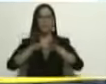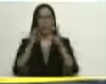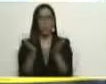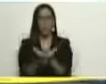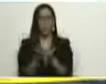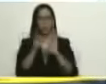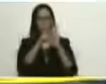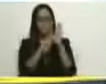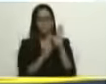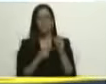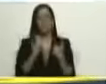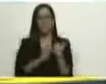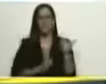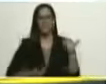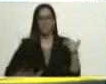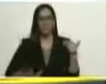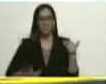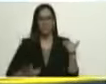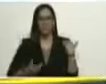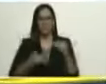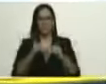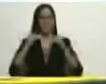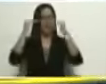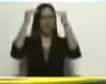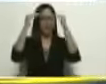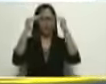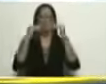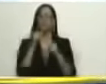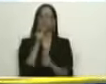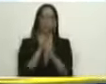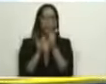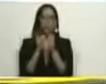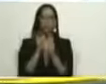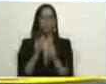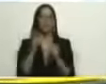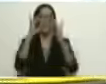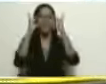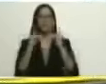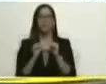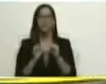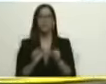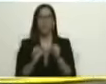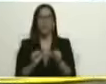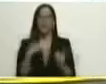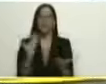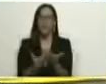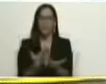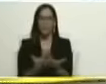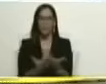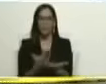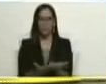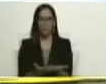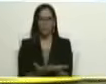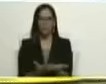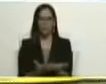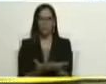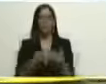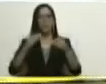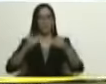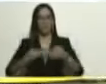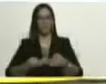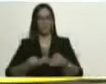agenda presidencial de alto nivel de consulta y decisión permanente. La proponemos de manera